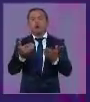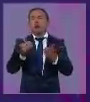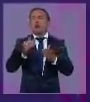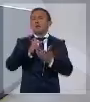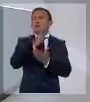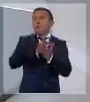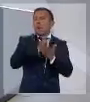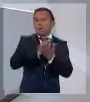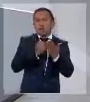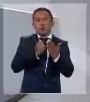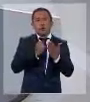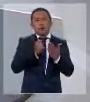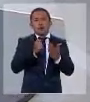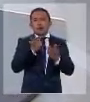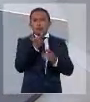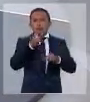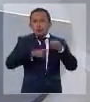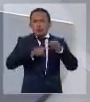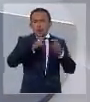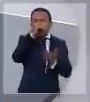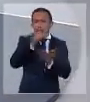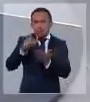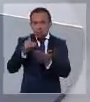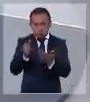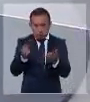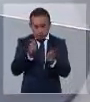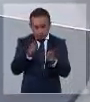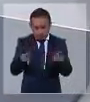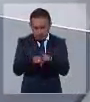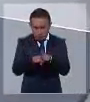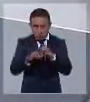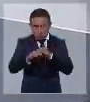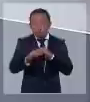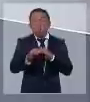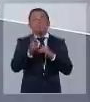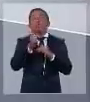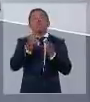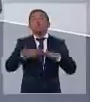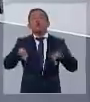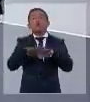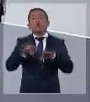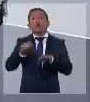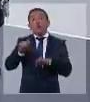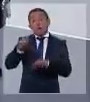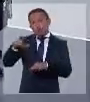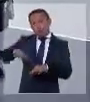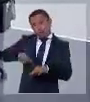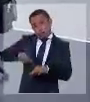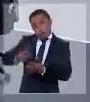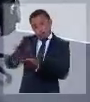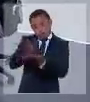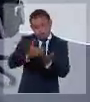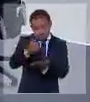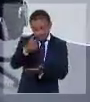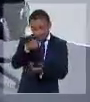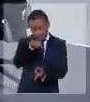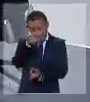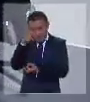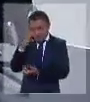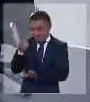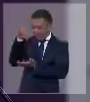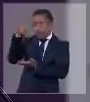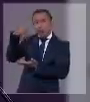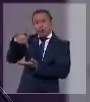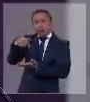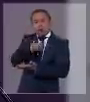afectó. Lo que tendríamos que hacer, aquí sí, es una mejor gestión de los recursos. Hemos visto cómo en el IMSS, a nivel